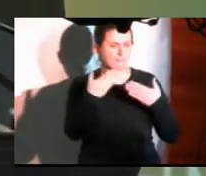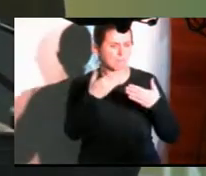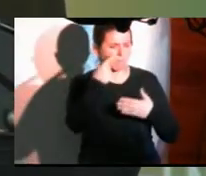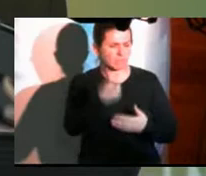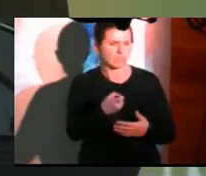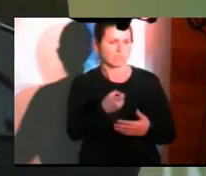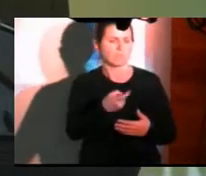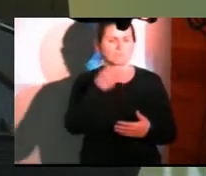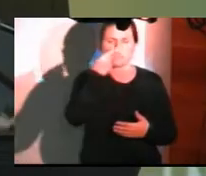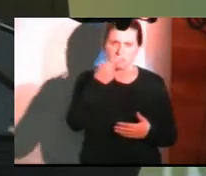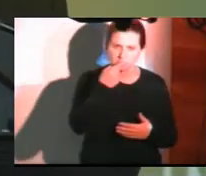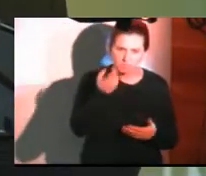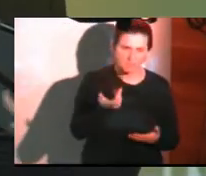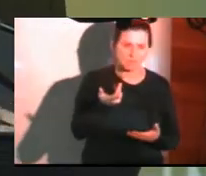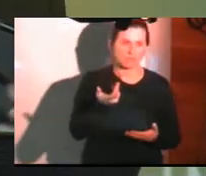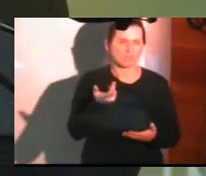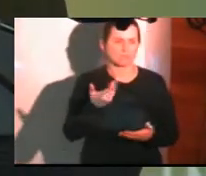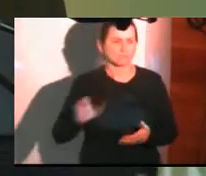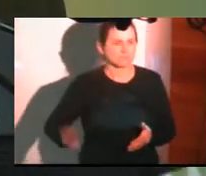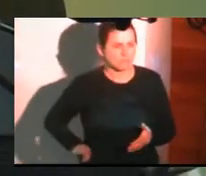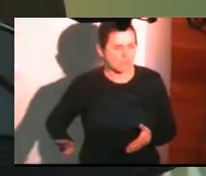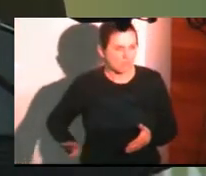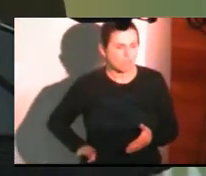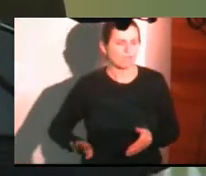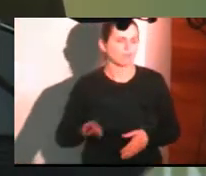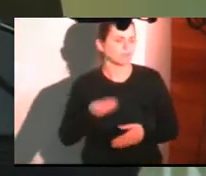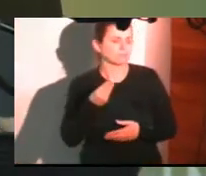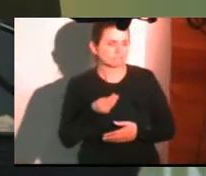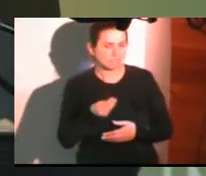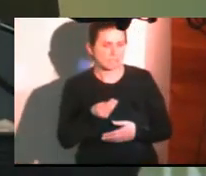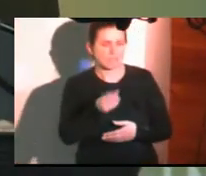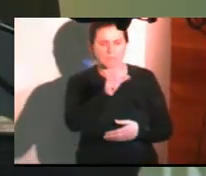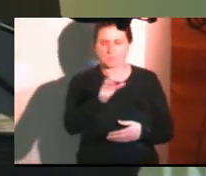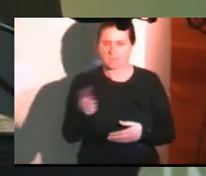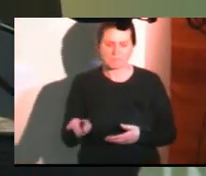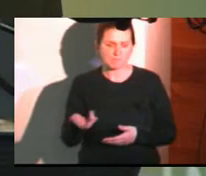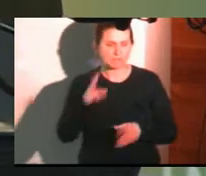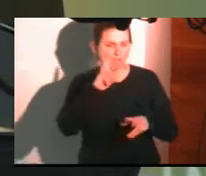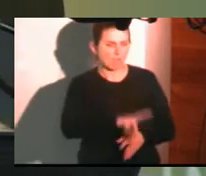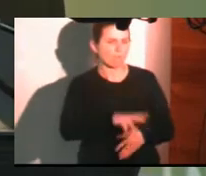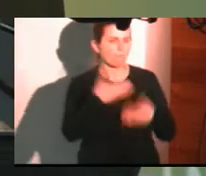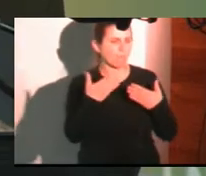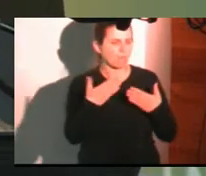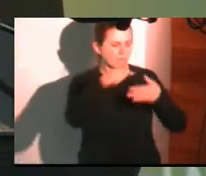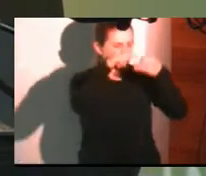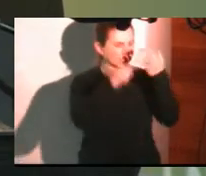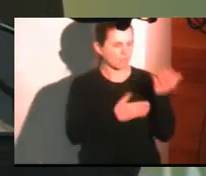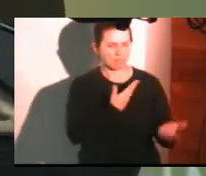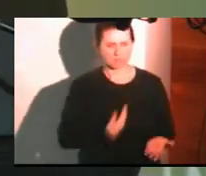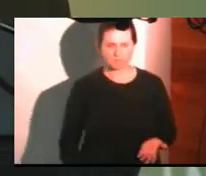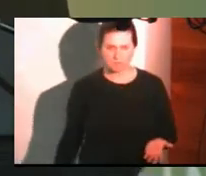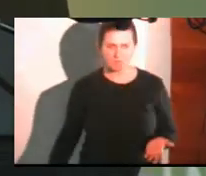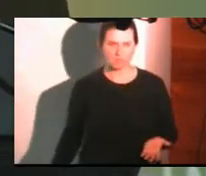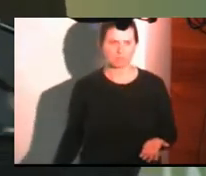puede lograr a partir de que el gobierno abre sus datos. O sea, las posibilidades no